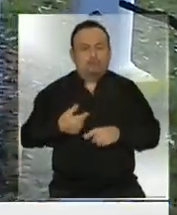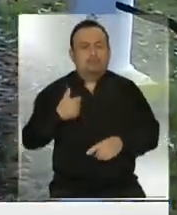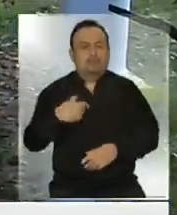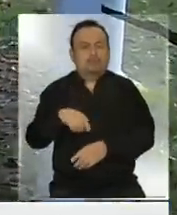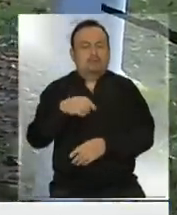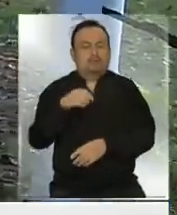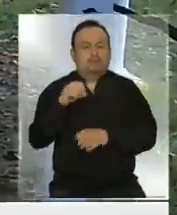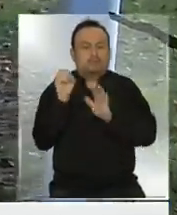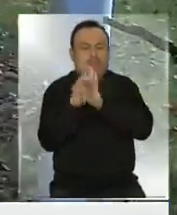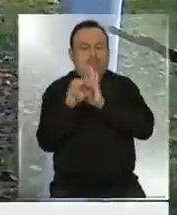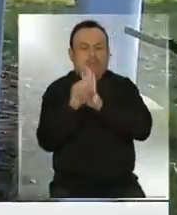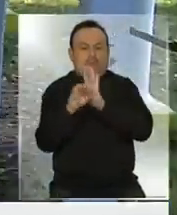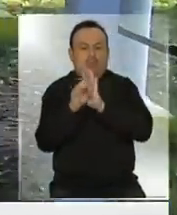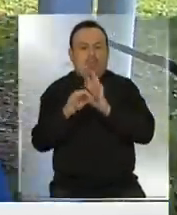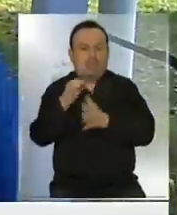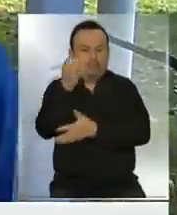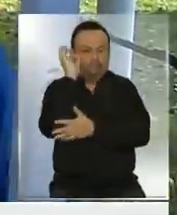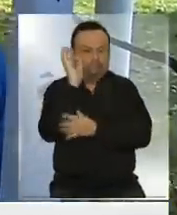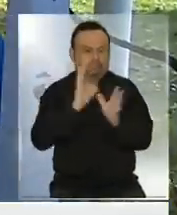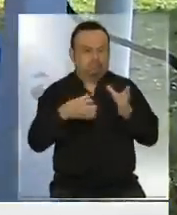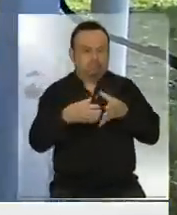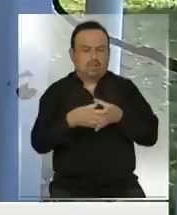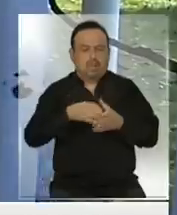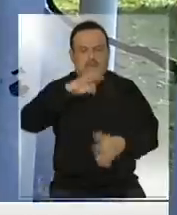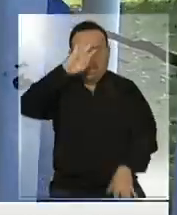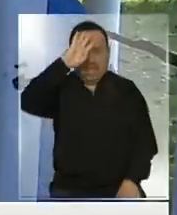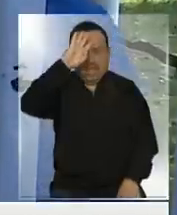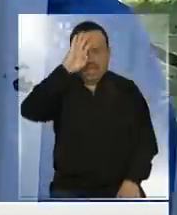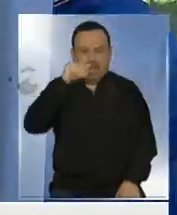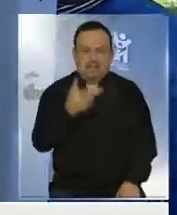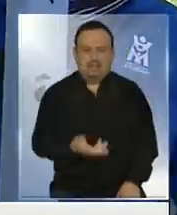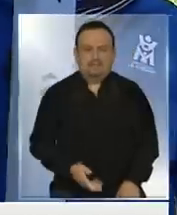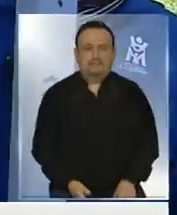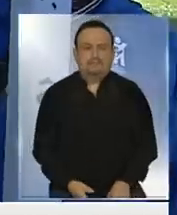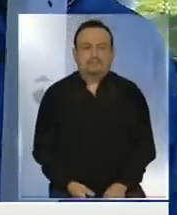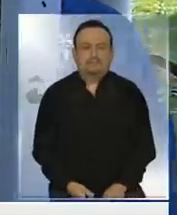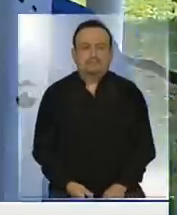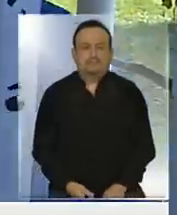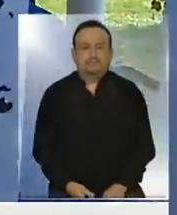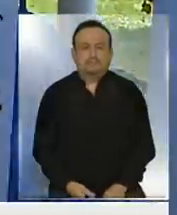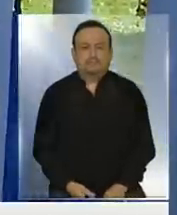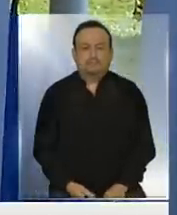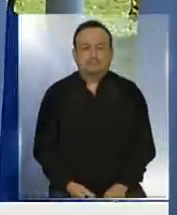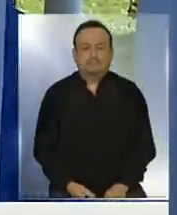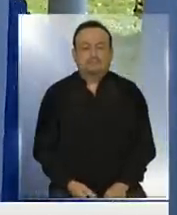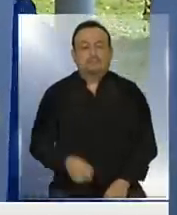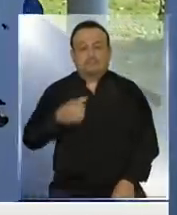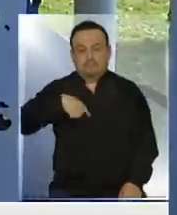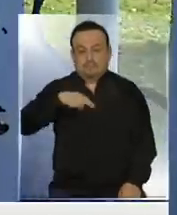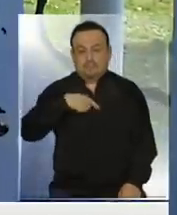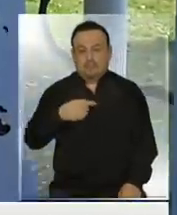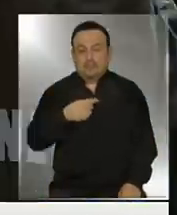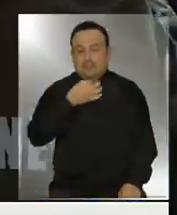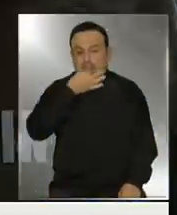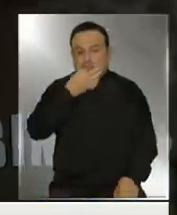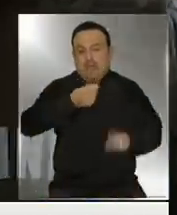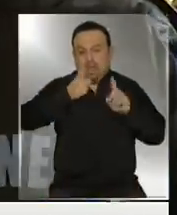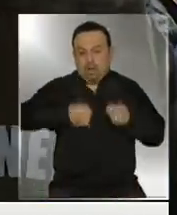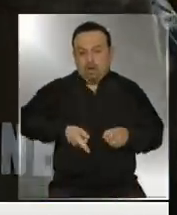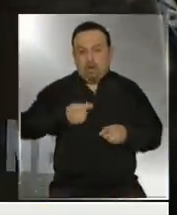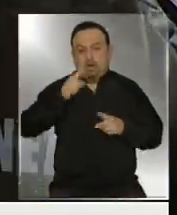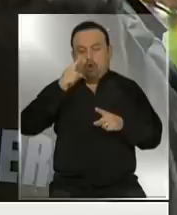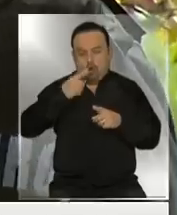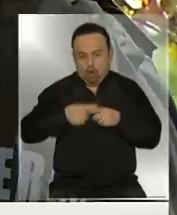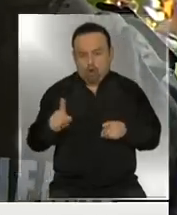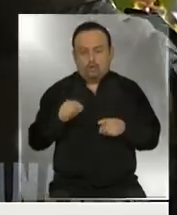distintos tipos de cultos y misas en esta religión evangélica cabe señalar que ahora va a enfrentar obviamente